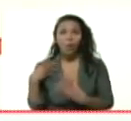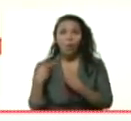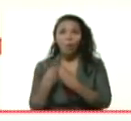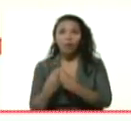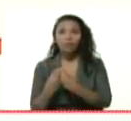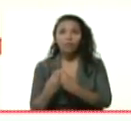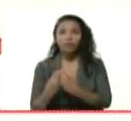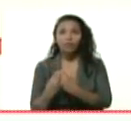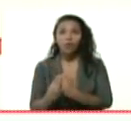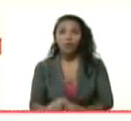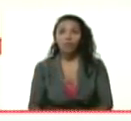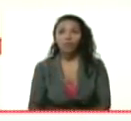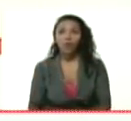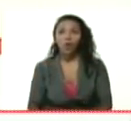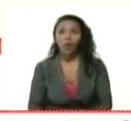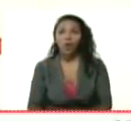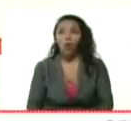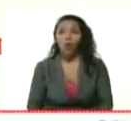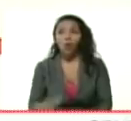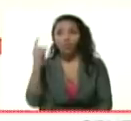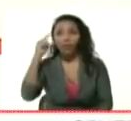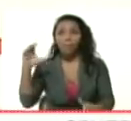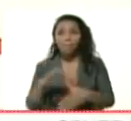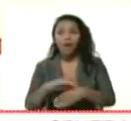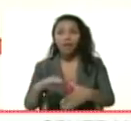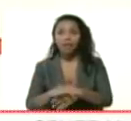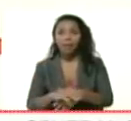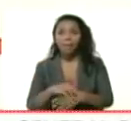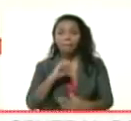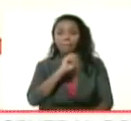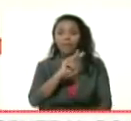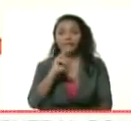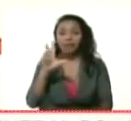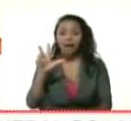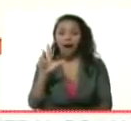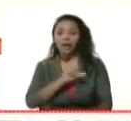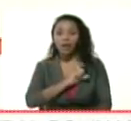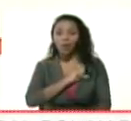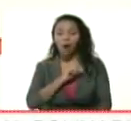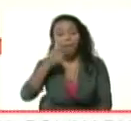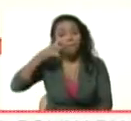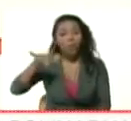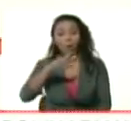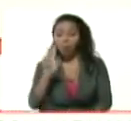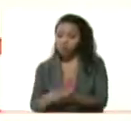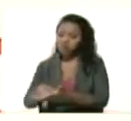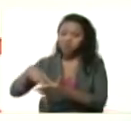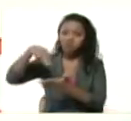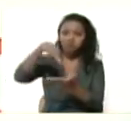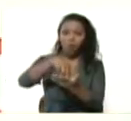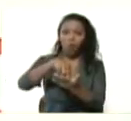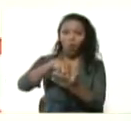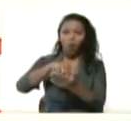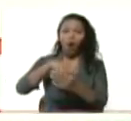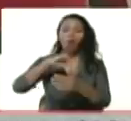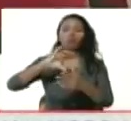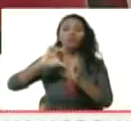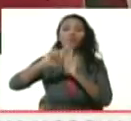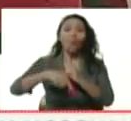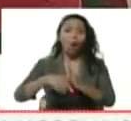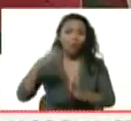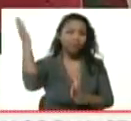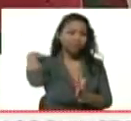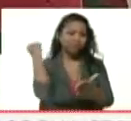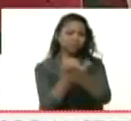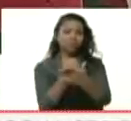a los mártires del 23 de enero, al pueblo que se levantó y que luego fue traicionado por